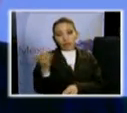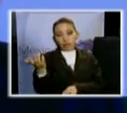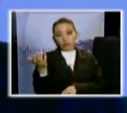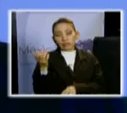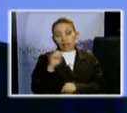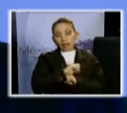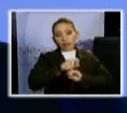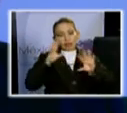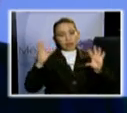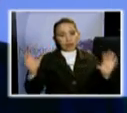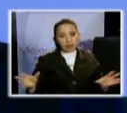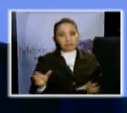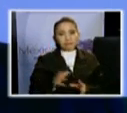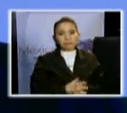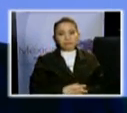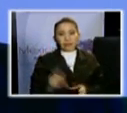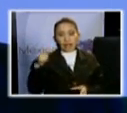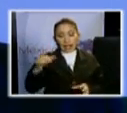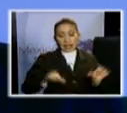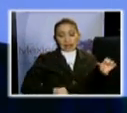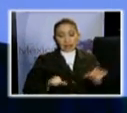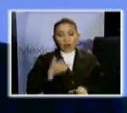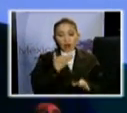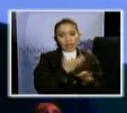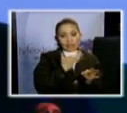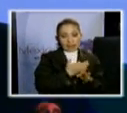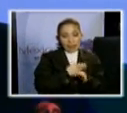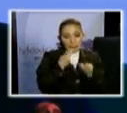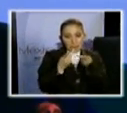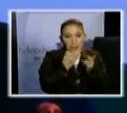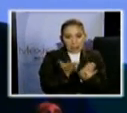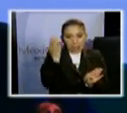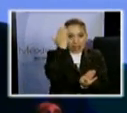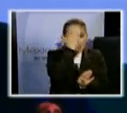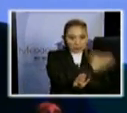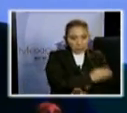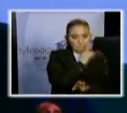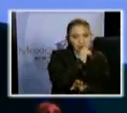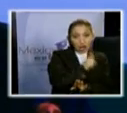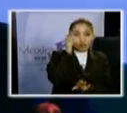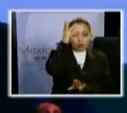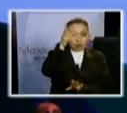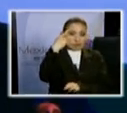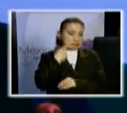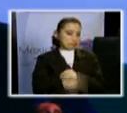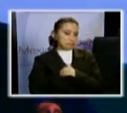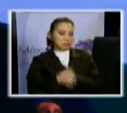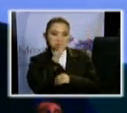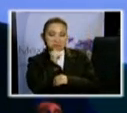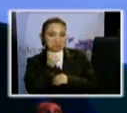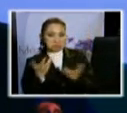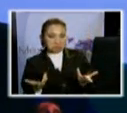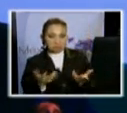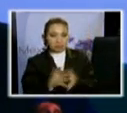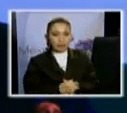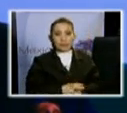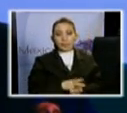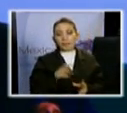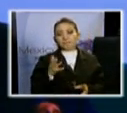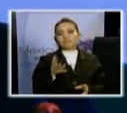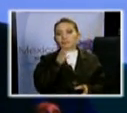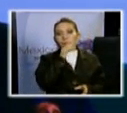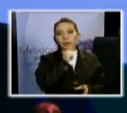es evidente que la acción ahora va a ser más costo eficiente que a futuro o ninguna acción. Y